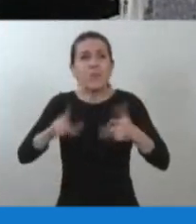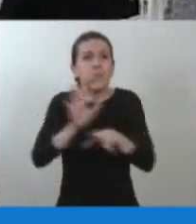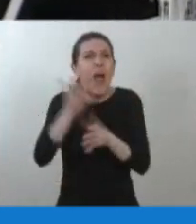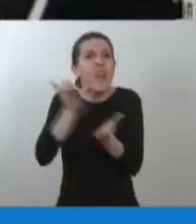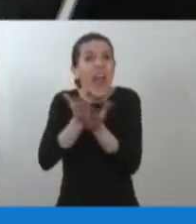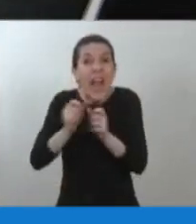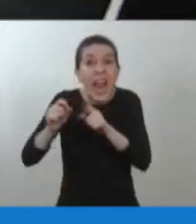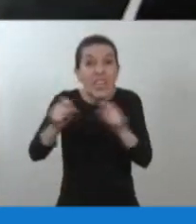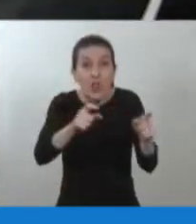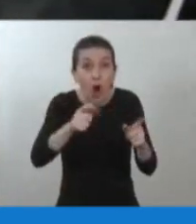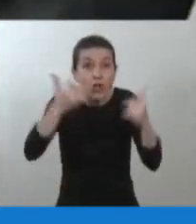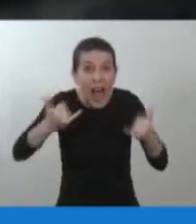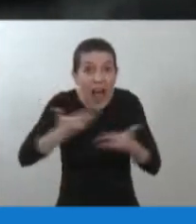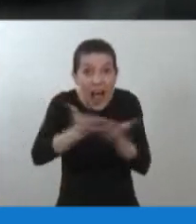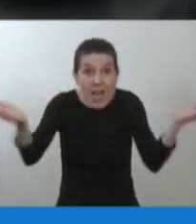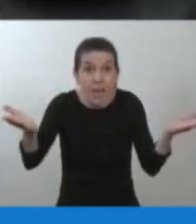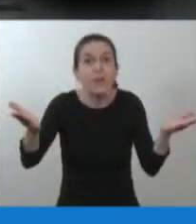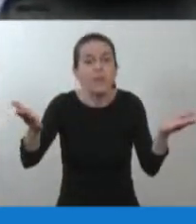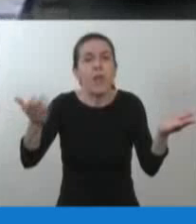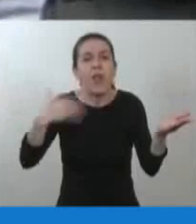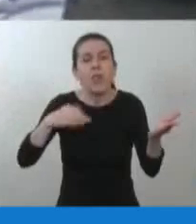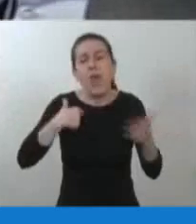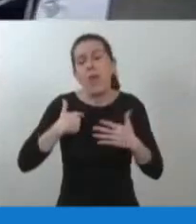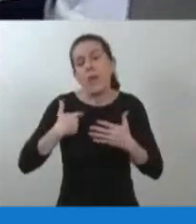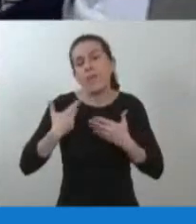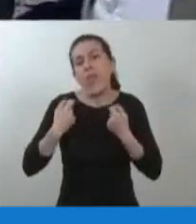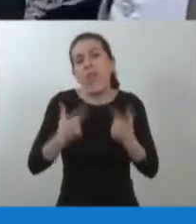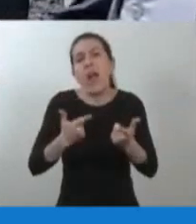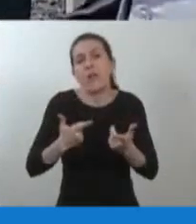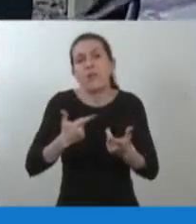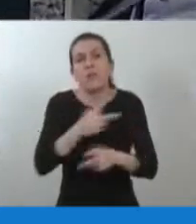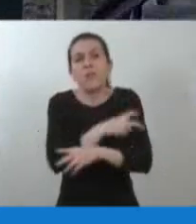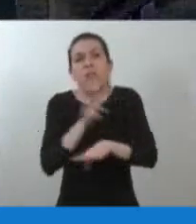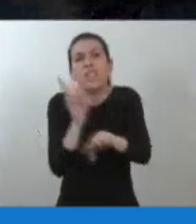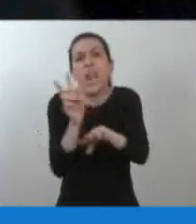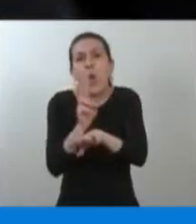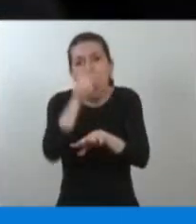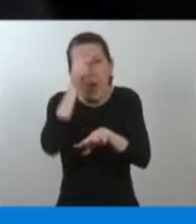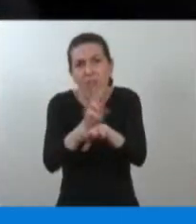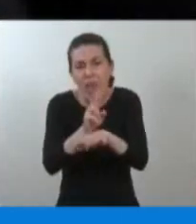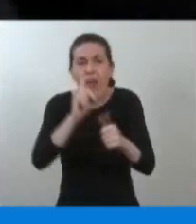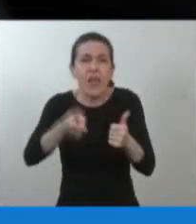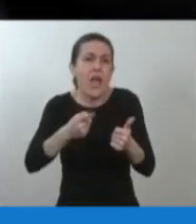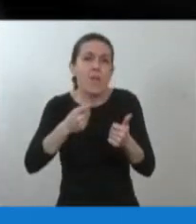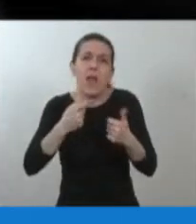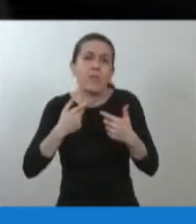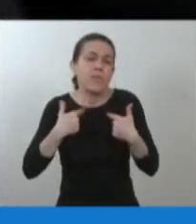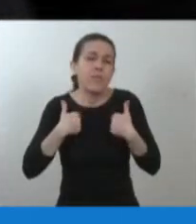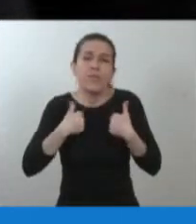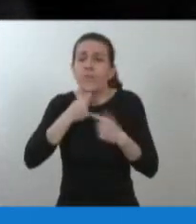tiene que garantizarle a los ciudadanos seguridad y tiene que garantizarle al que ha delinquido